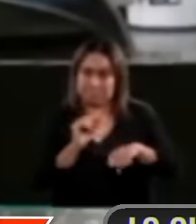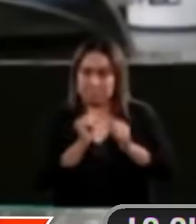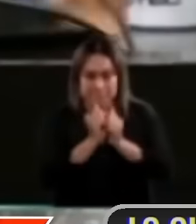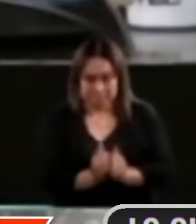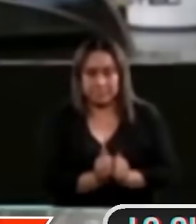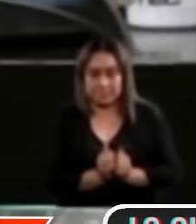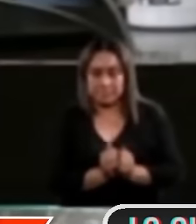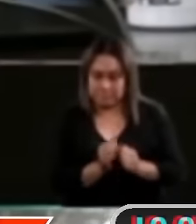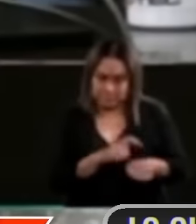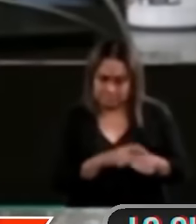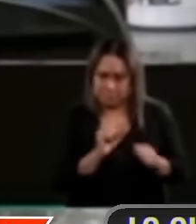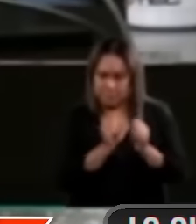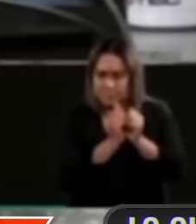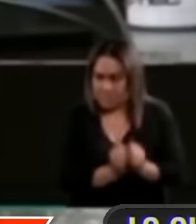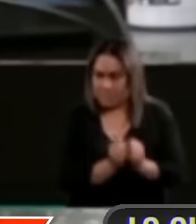El reloj está detenido.